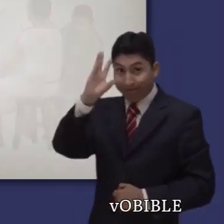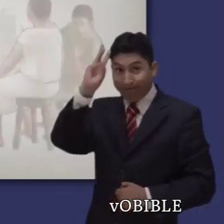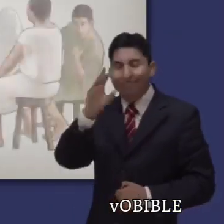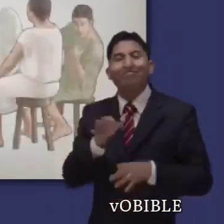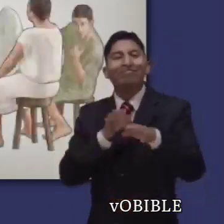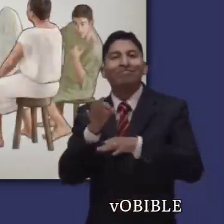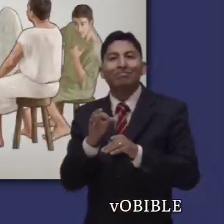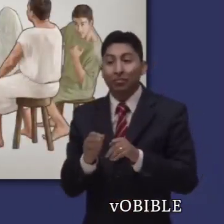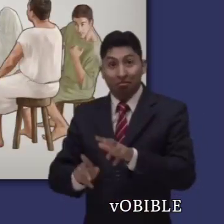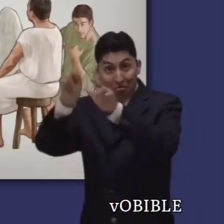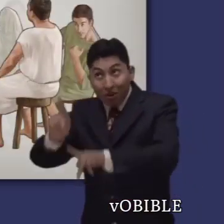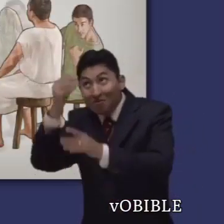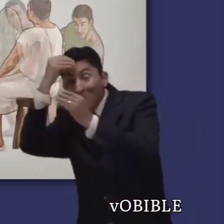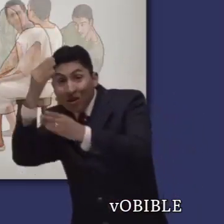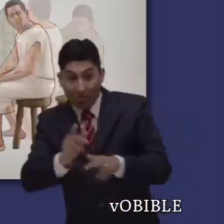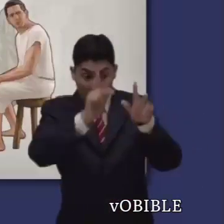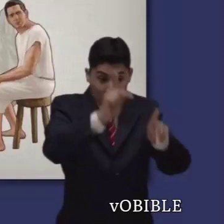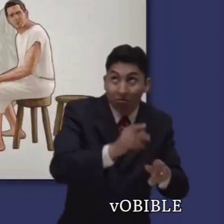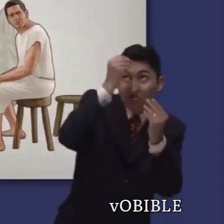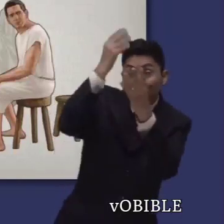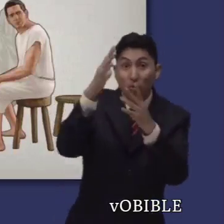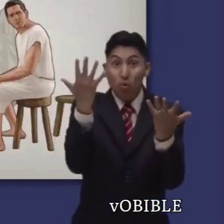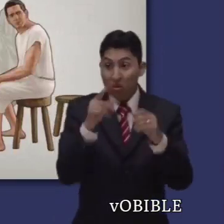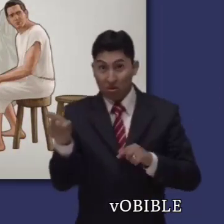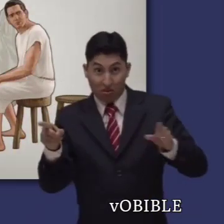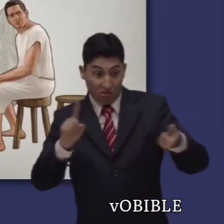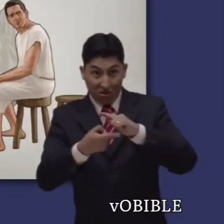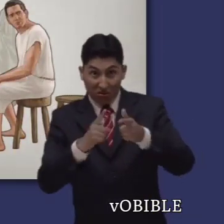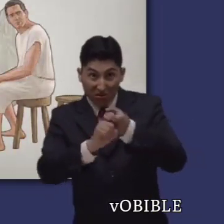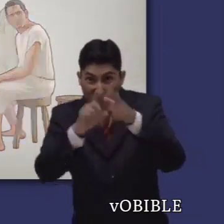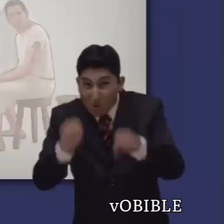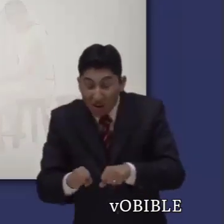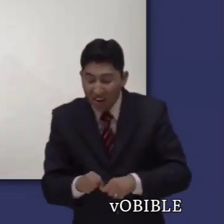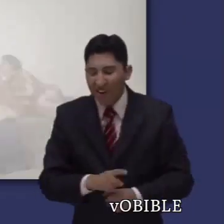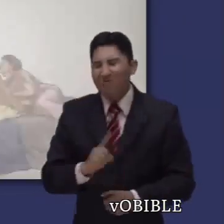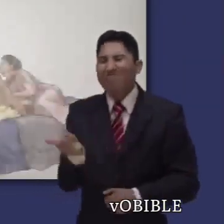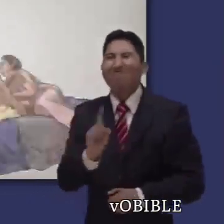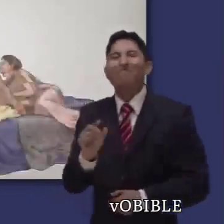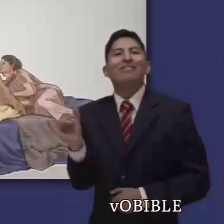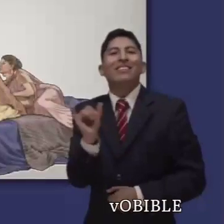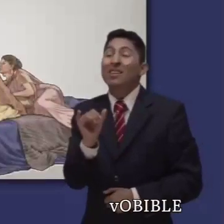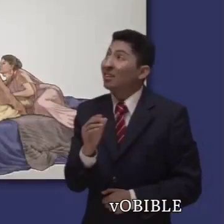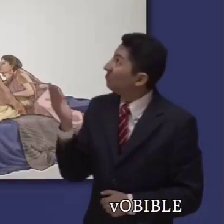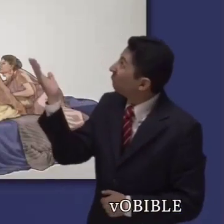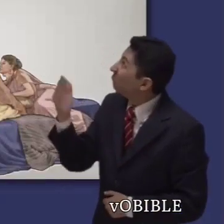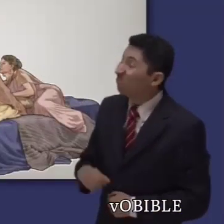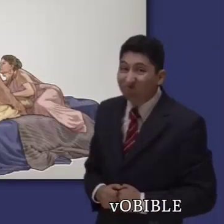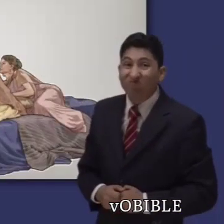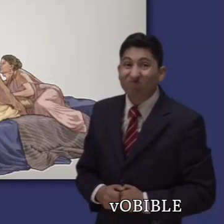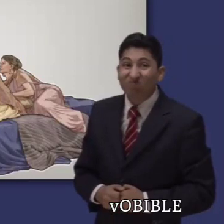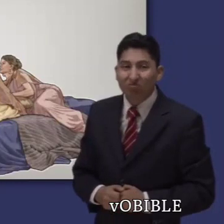El capítulo 6 compara la amistad entre un cristiano verdadero y alguien que no lo es a un yugo desigual. Esa